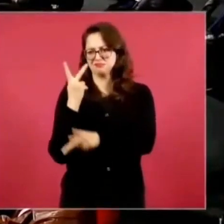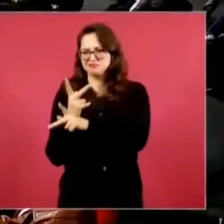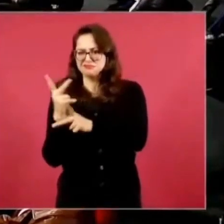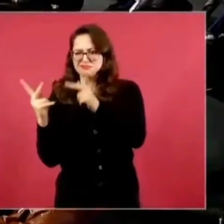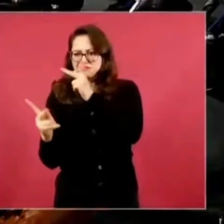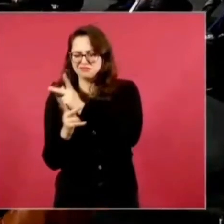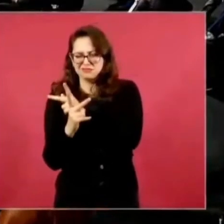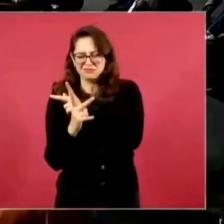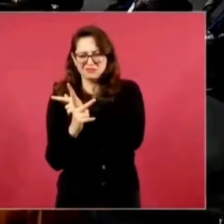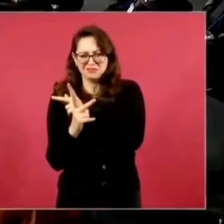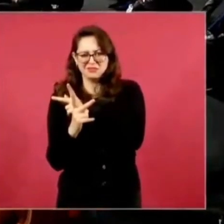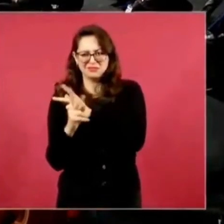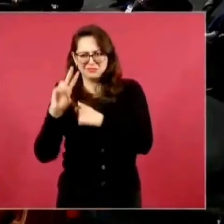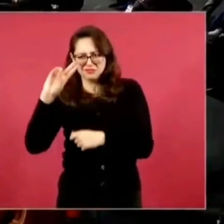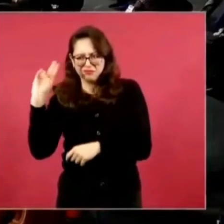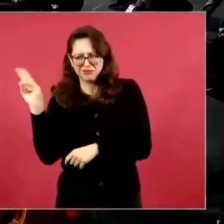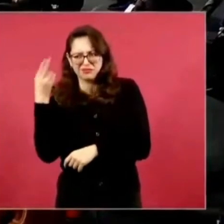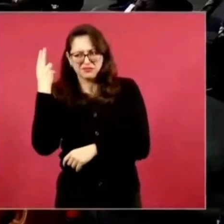dejando al mercado